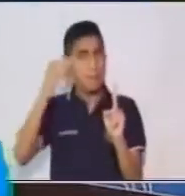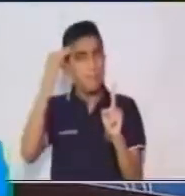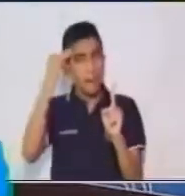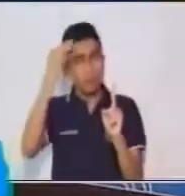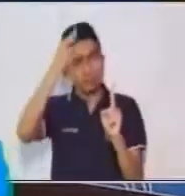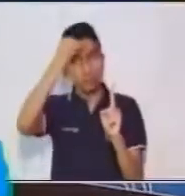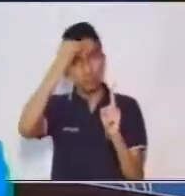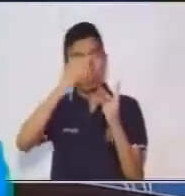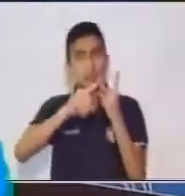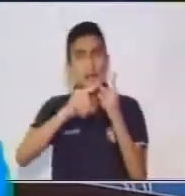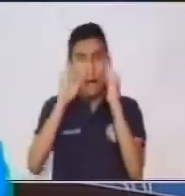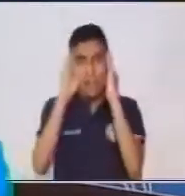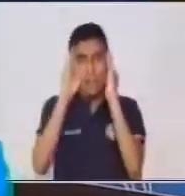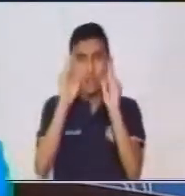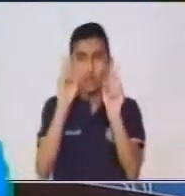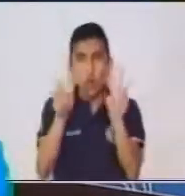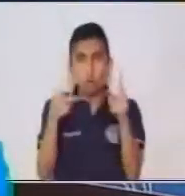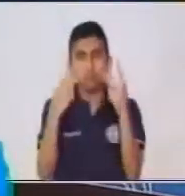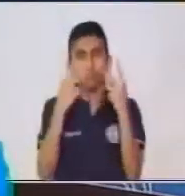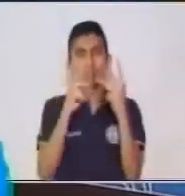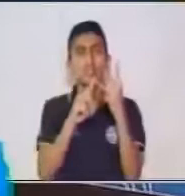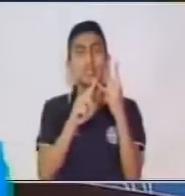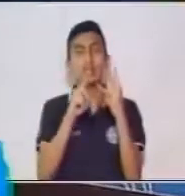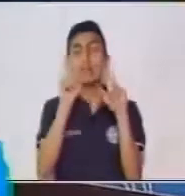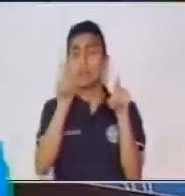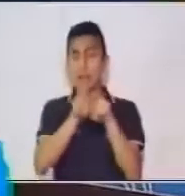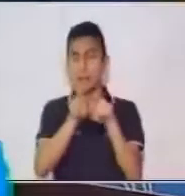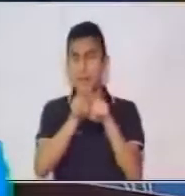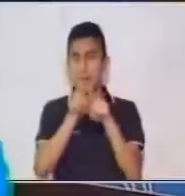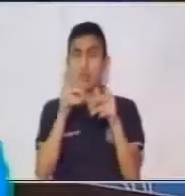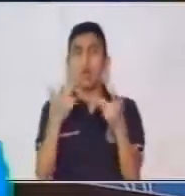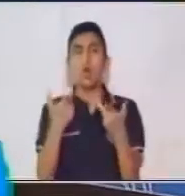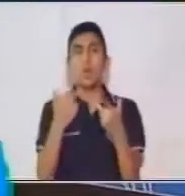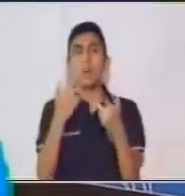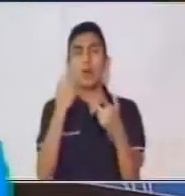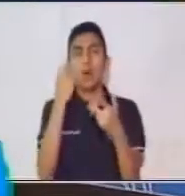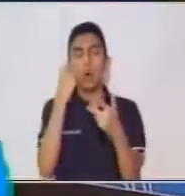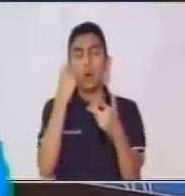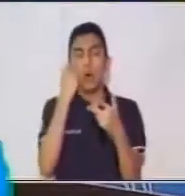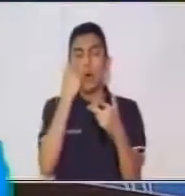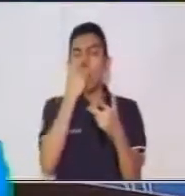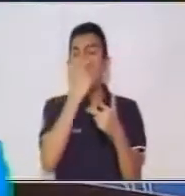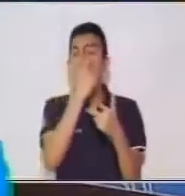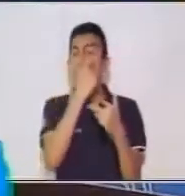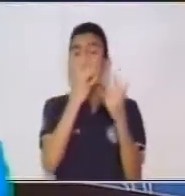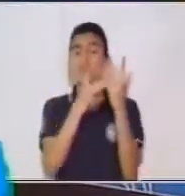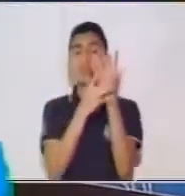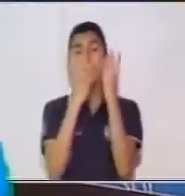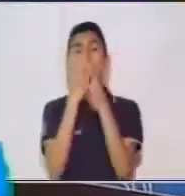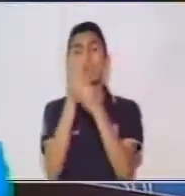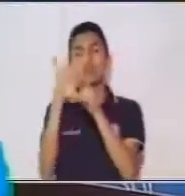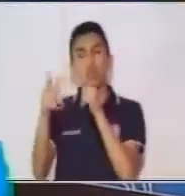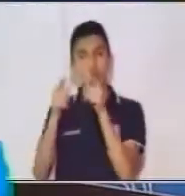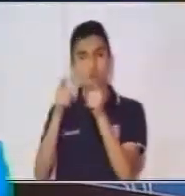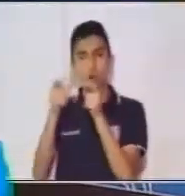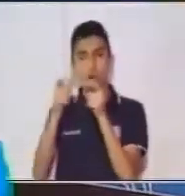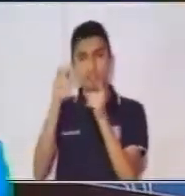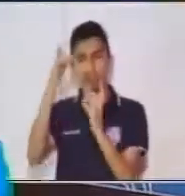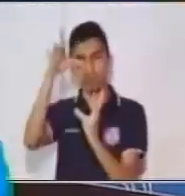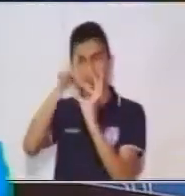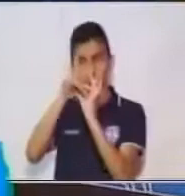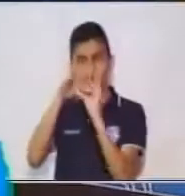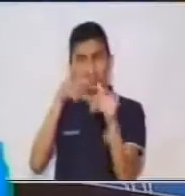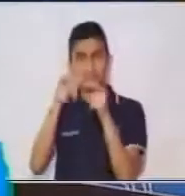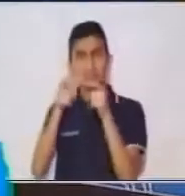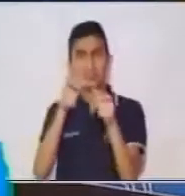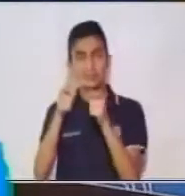memoria, atención y seguimiento con ojo y mano. Muy bien, antes de